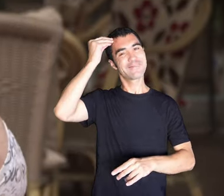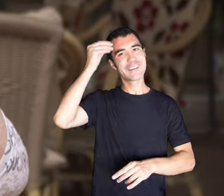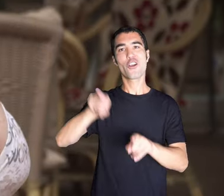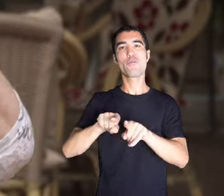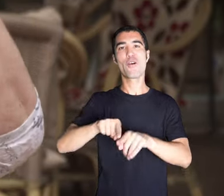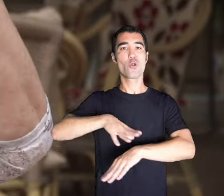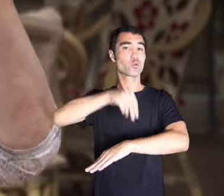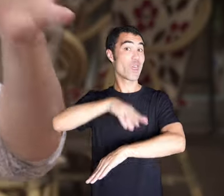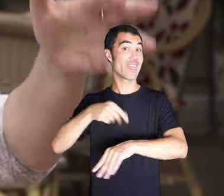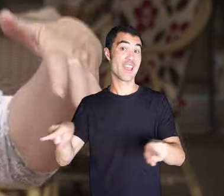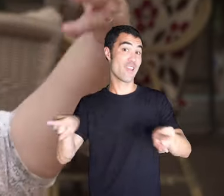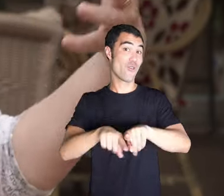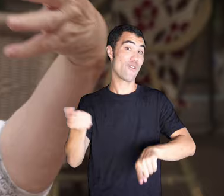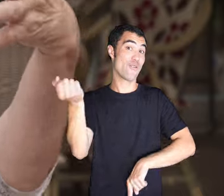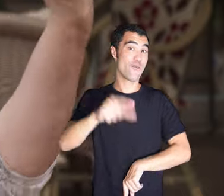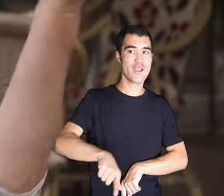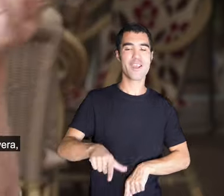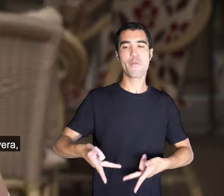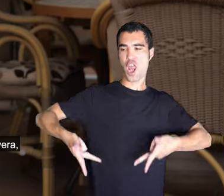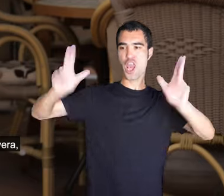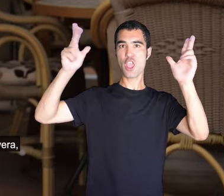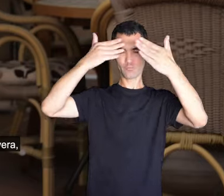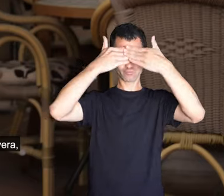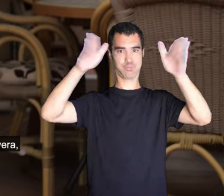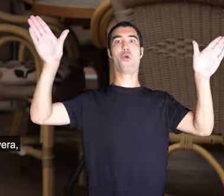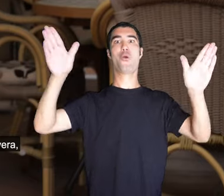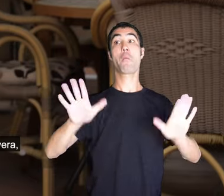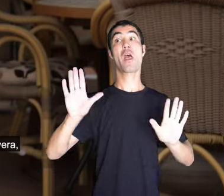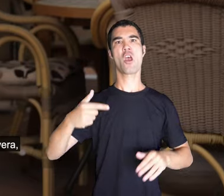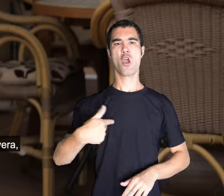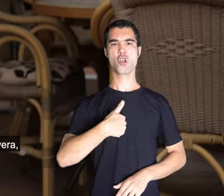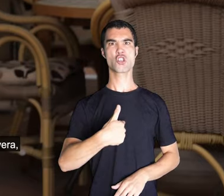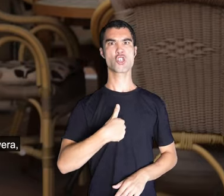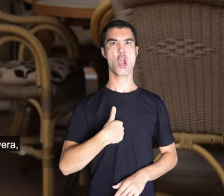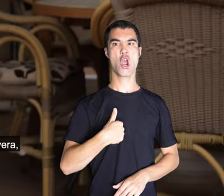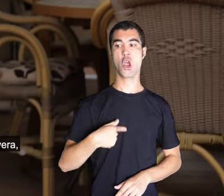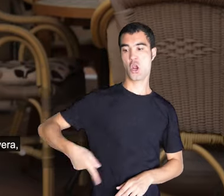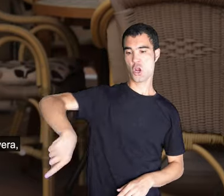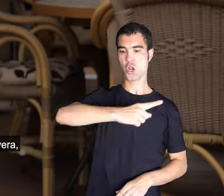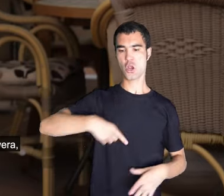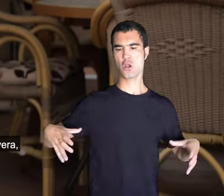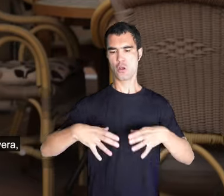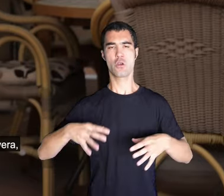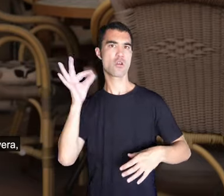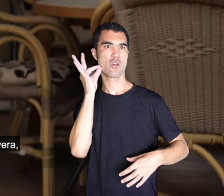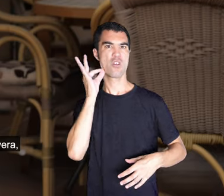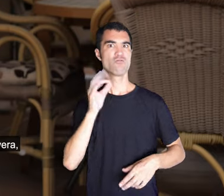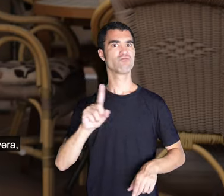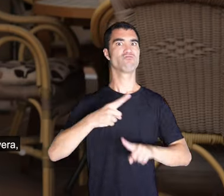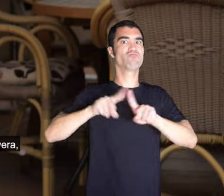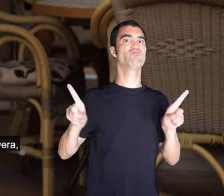las suecas y todo esto, mucho más libres. Pero yo tuve, y muchas de nosotras, hemos